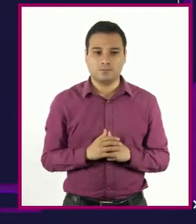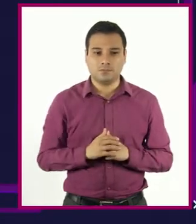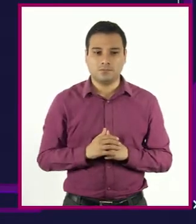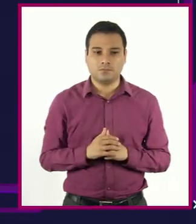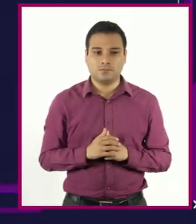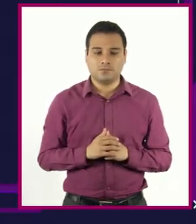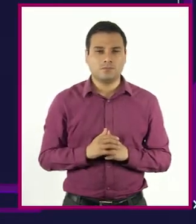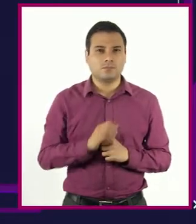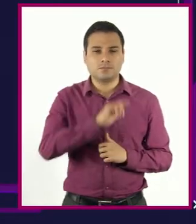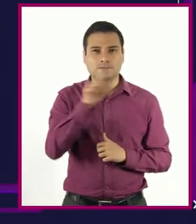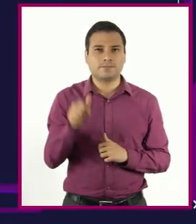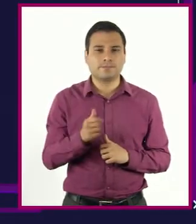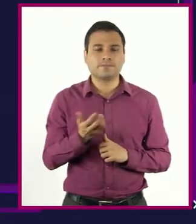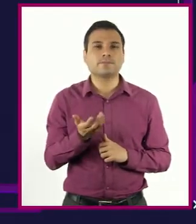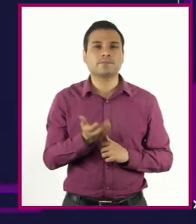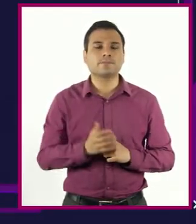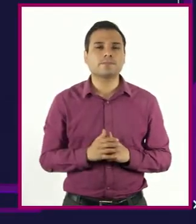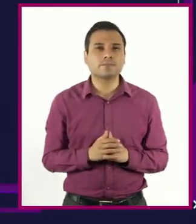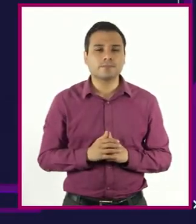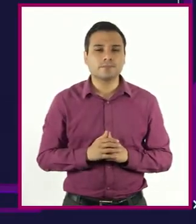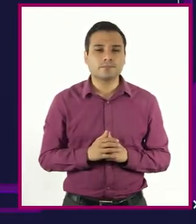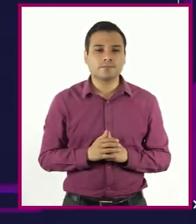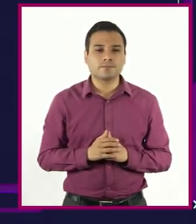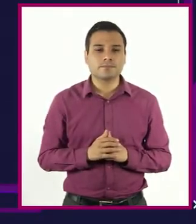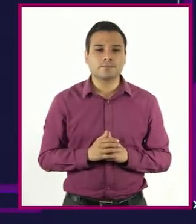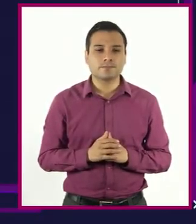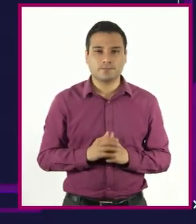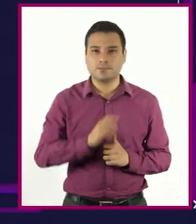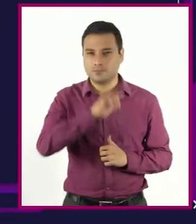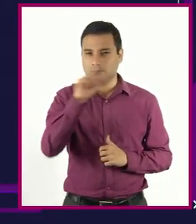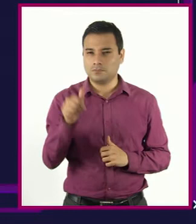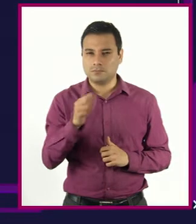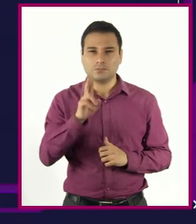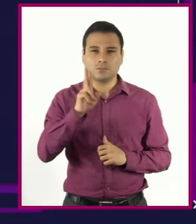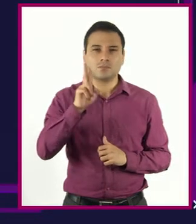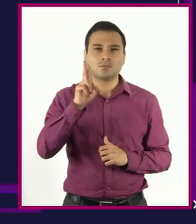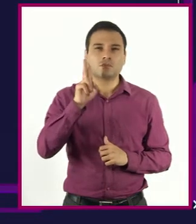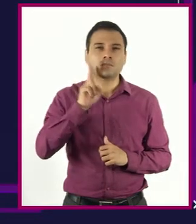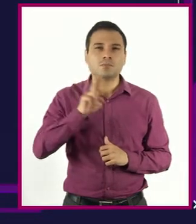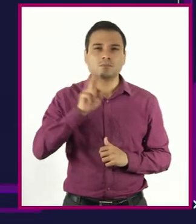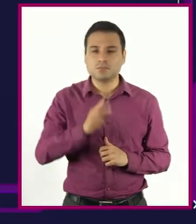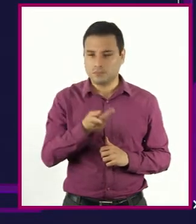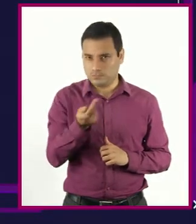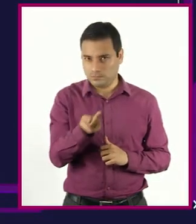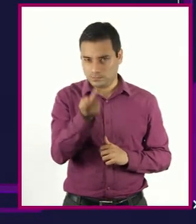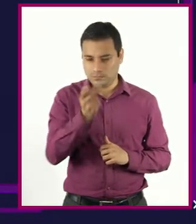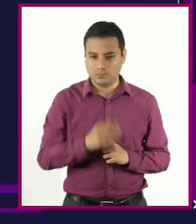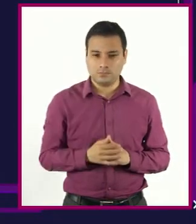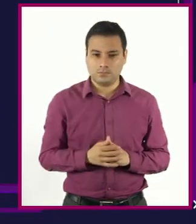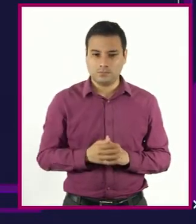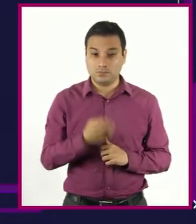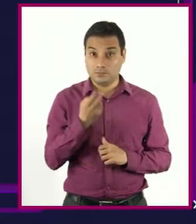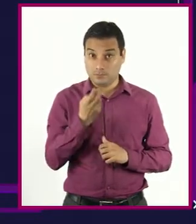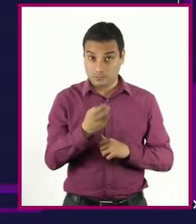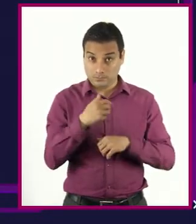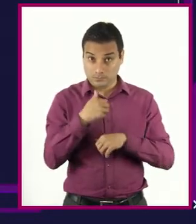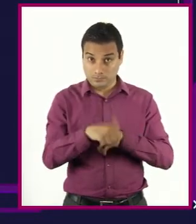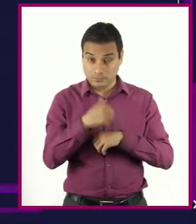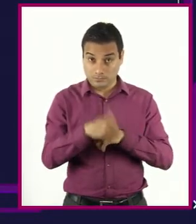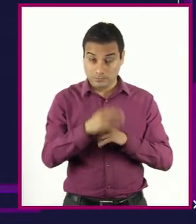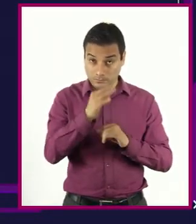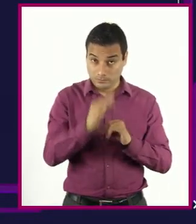siguiente paso en el diagrama es la toma de decisión, en donde se pregunta, ¿este es el último